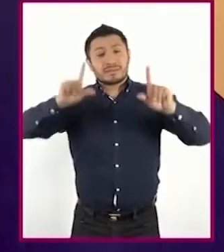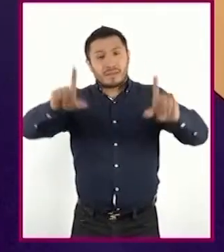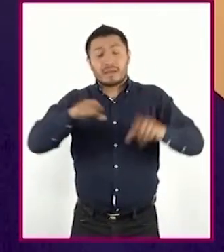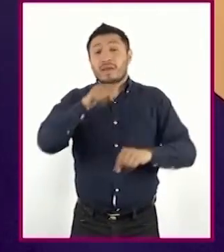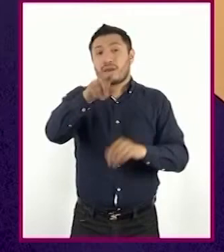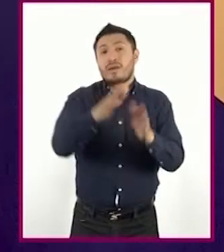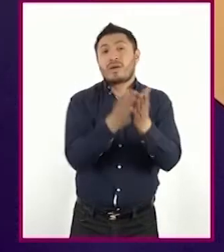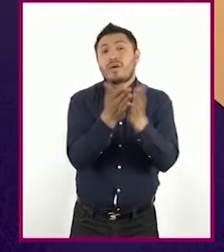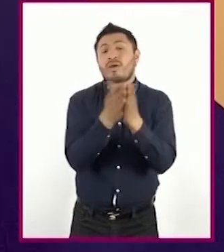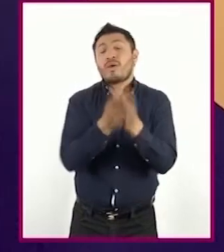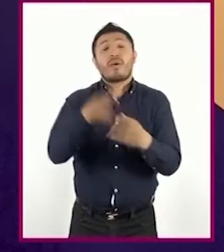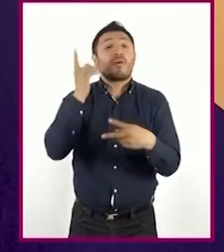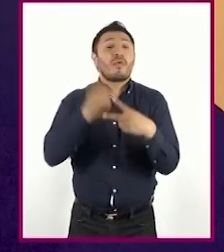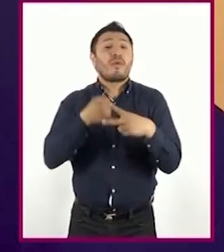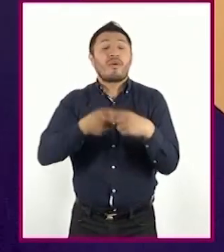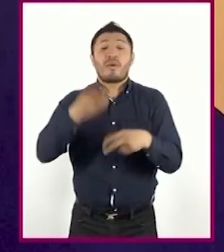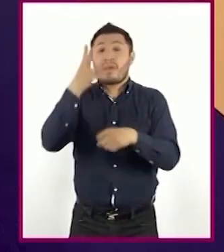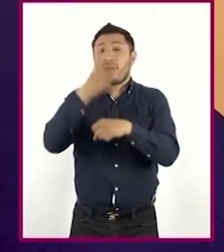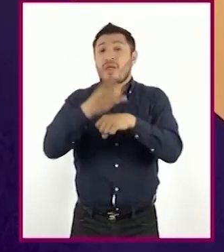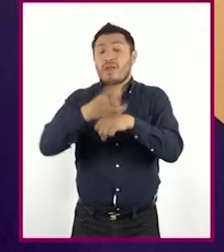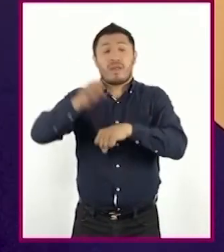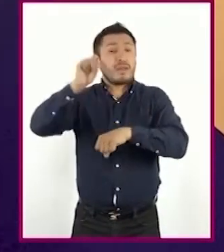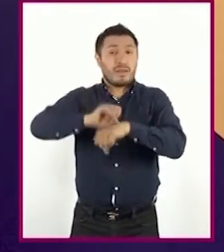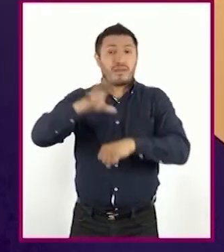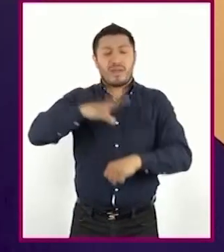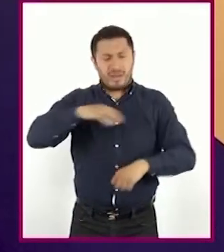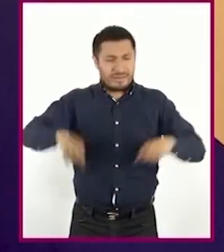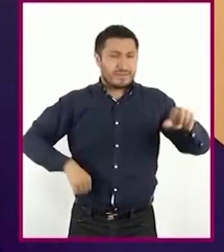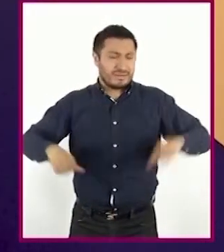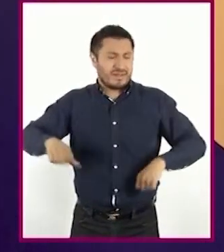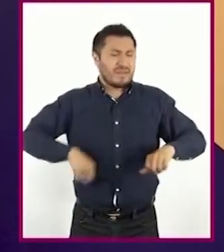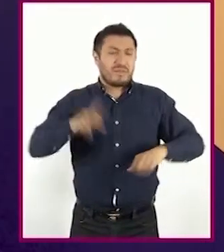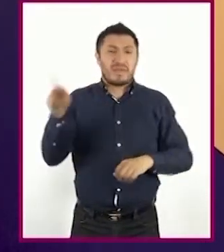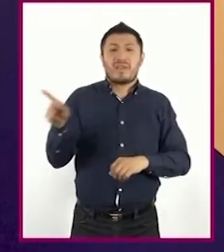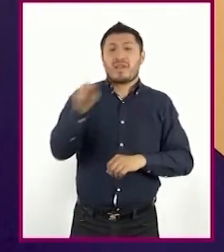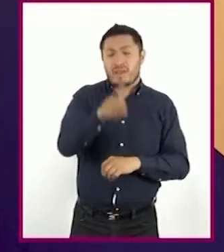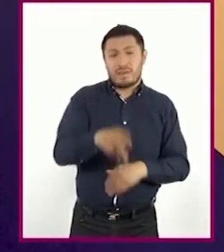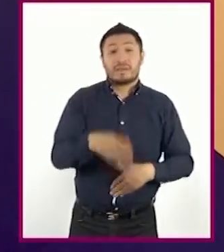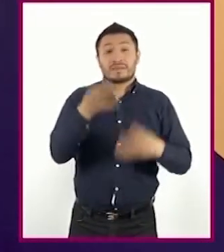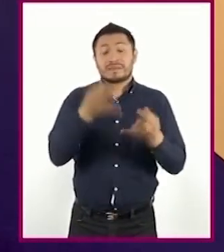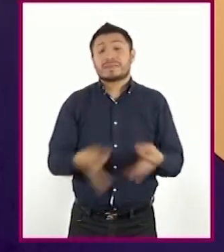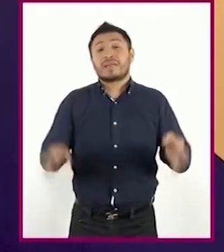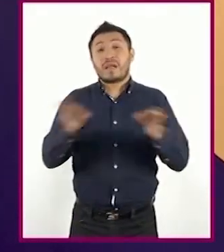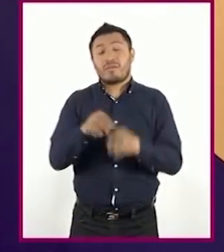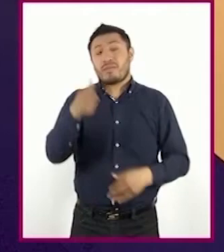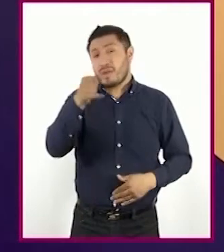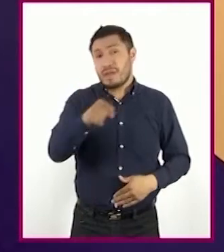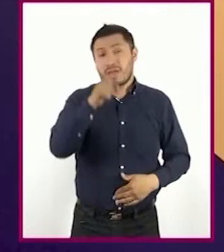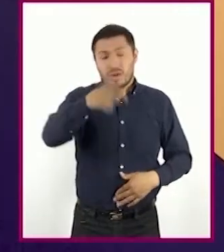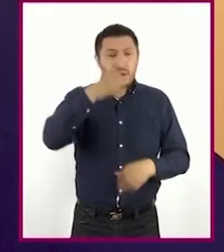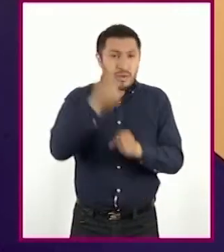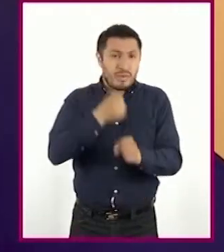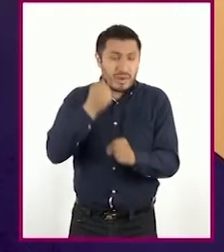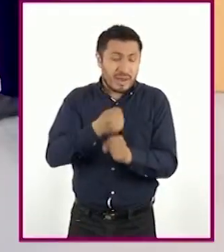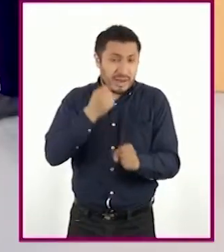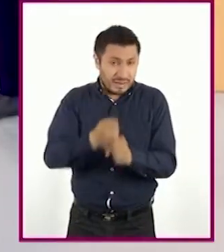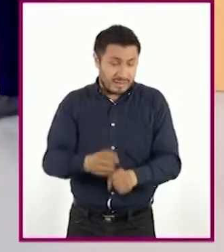de texto de matemáticas de tercer grado tiene ejercicios similares. Es importante que así practiquen lo